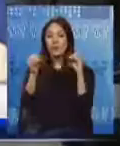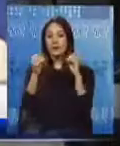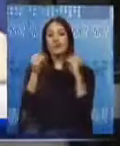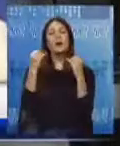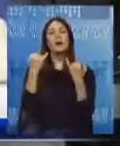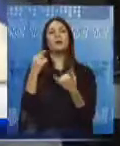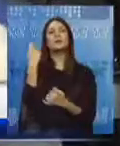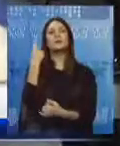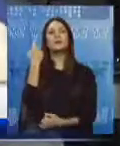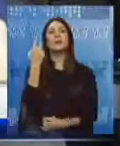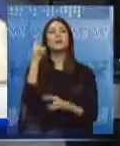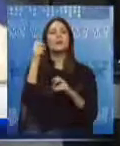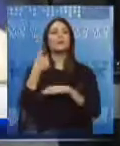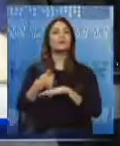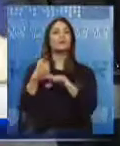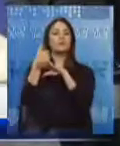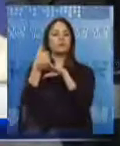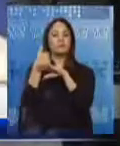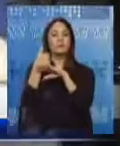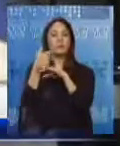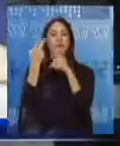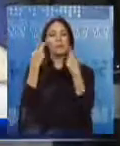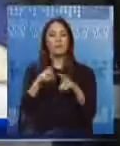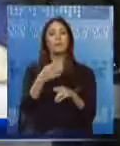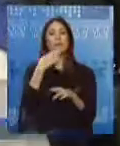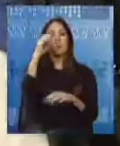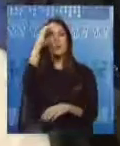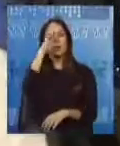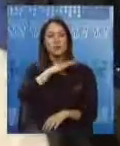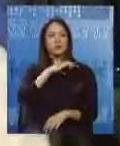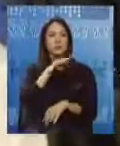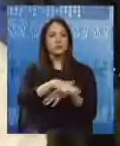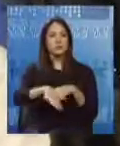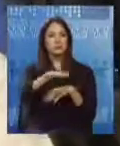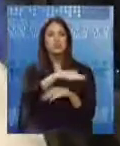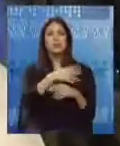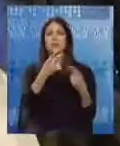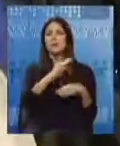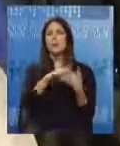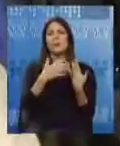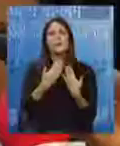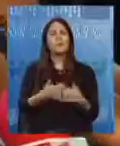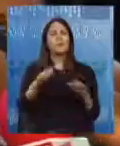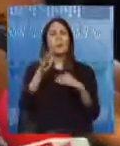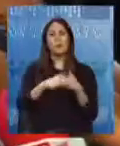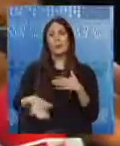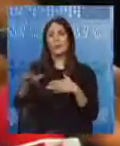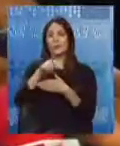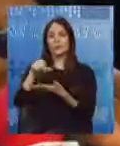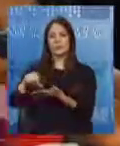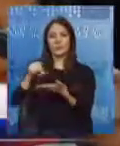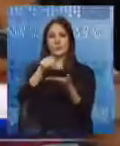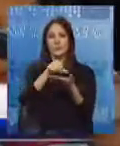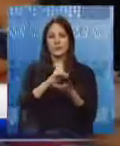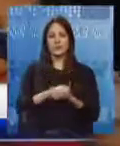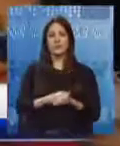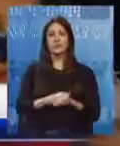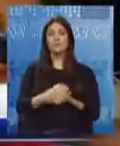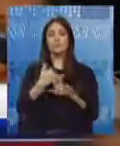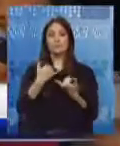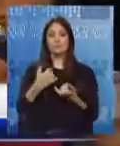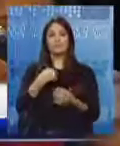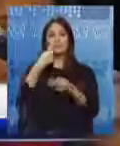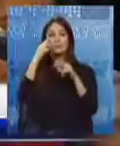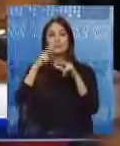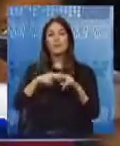solamente hablamos de alguna autoridad que este paso sino hablamos de los policías de las zonas de cualquiera de las ciudades vamos a realizar de las cosas que se